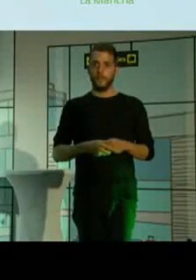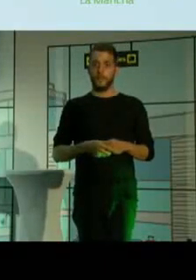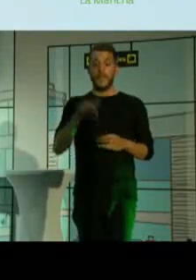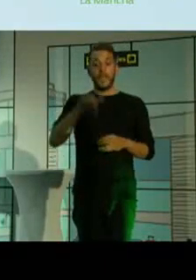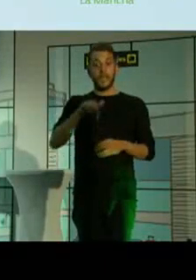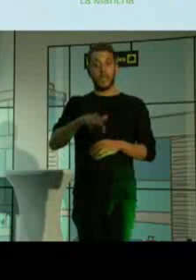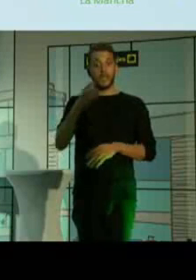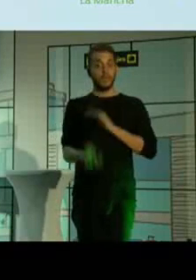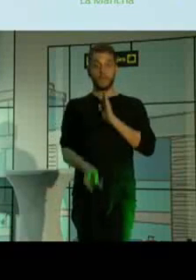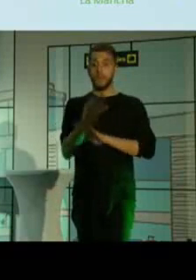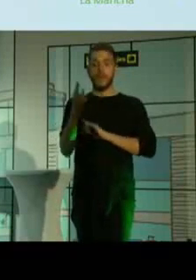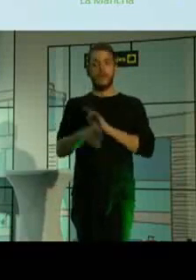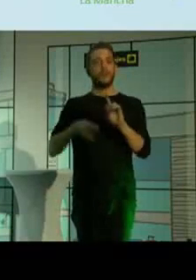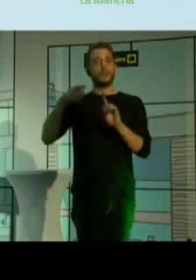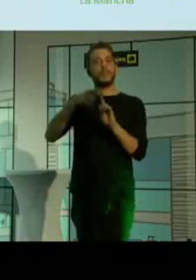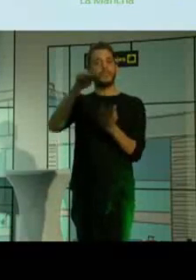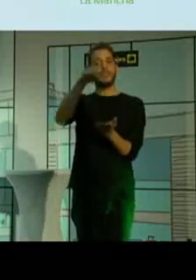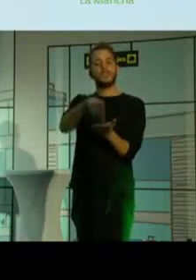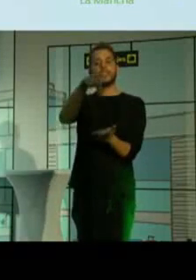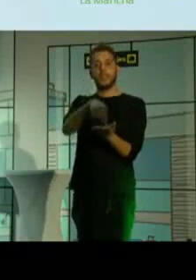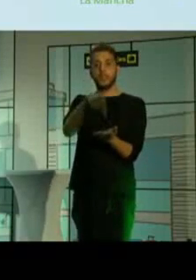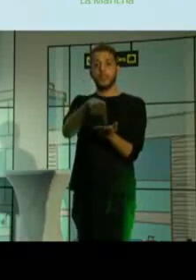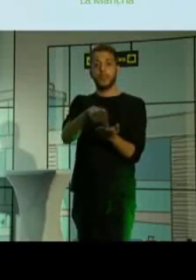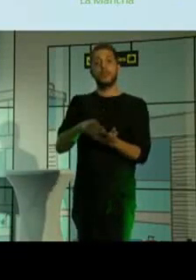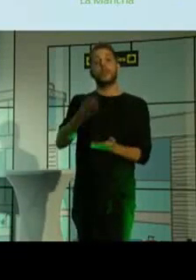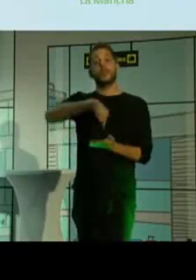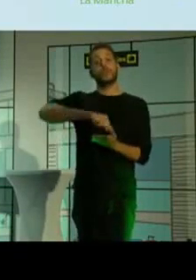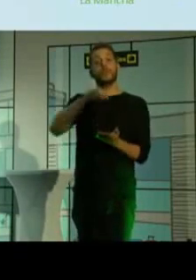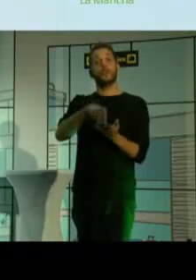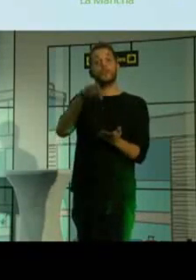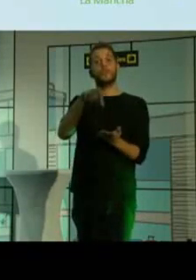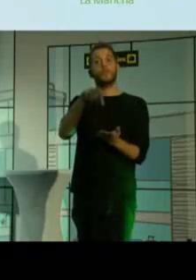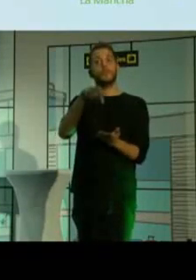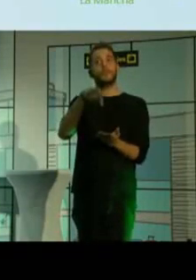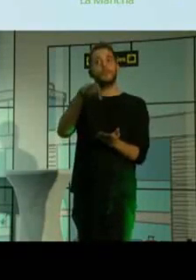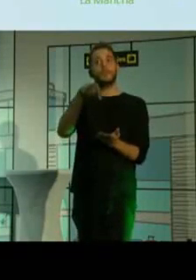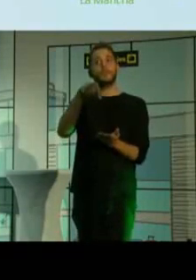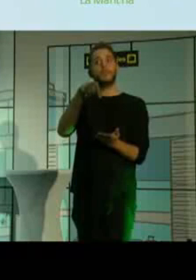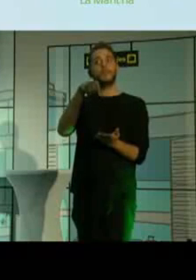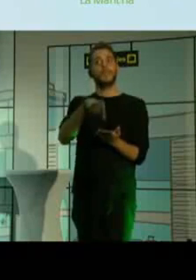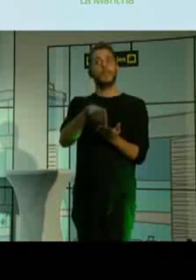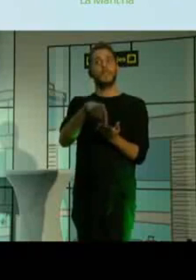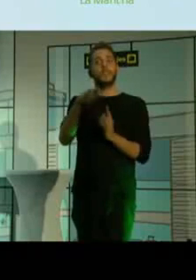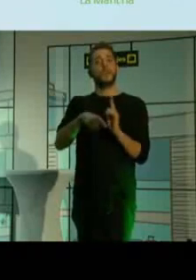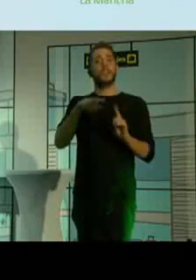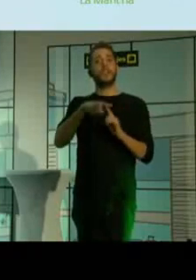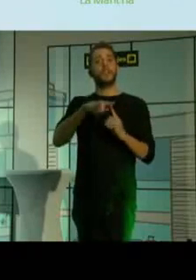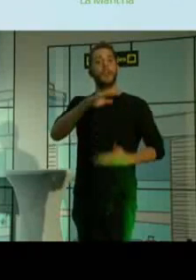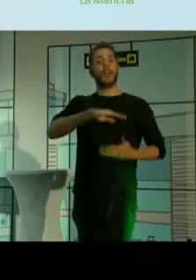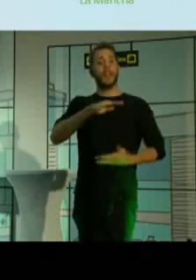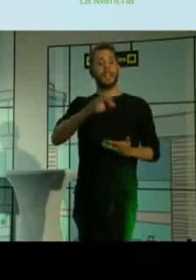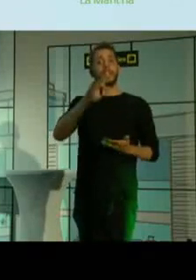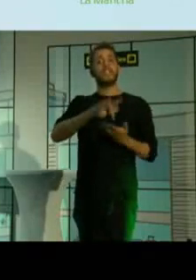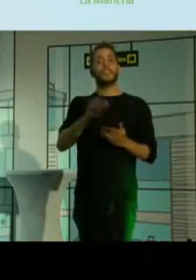espacio de rectificación exigimos el fin del campanico capacit ismo de las sonrisas